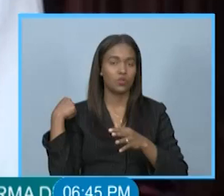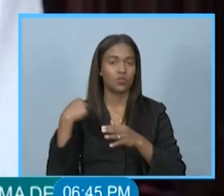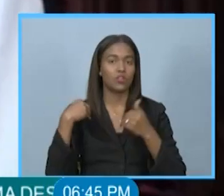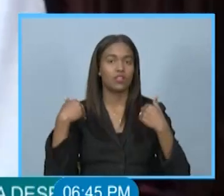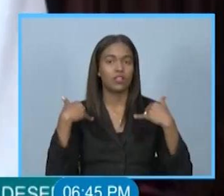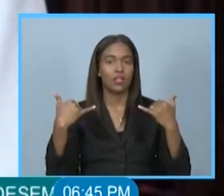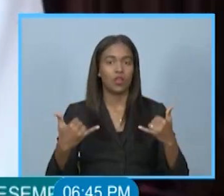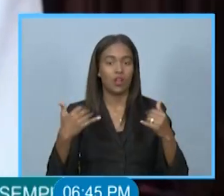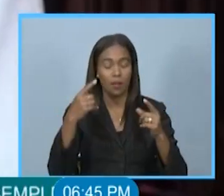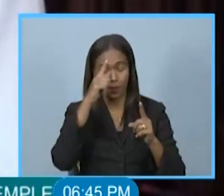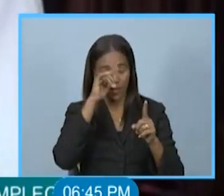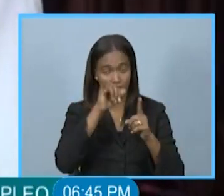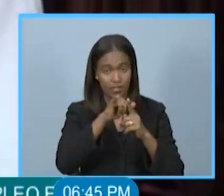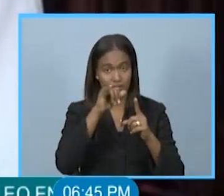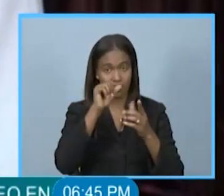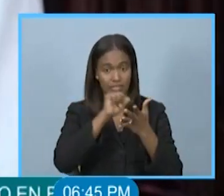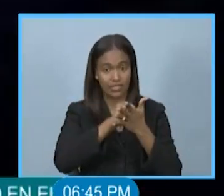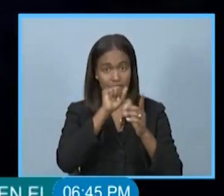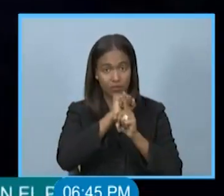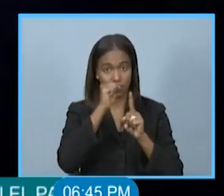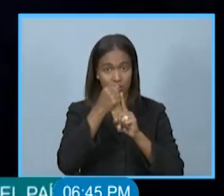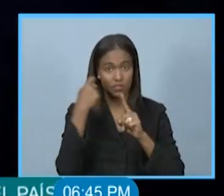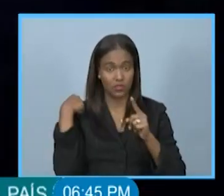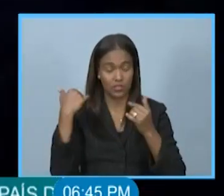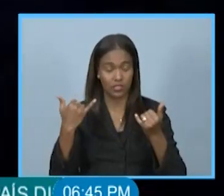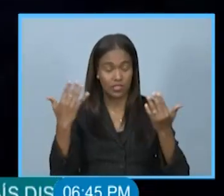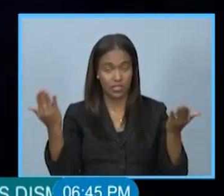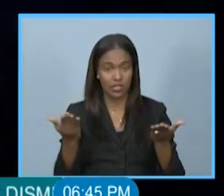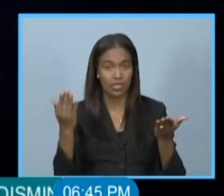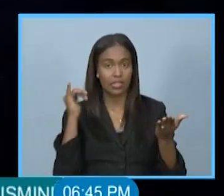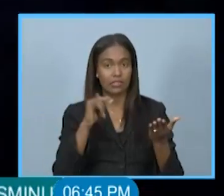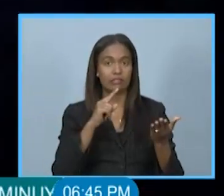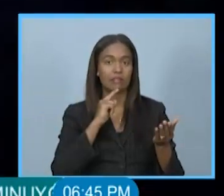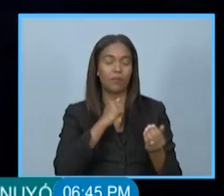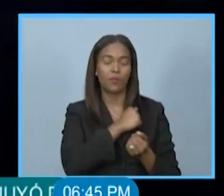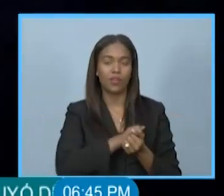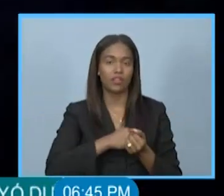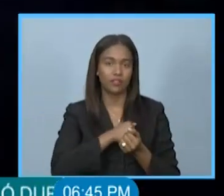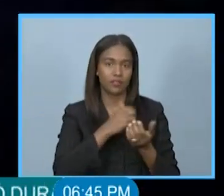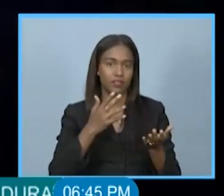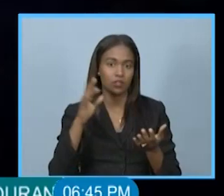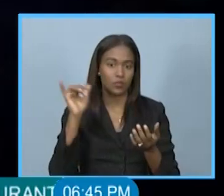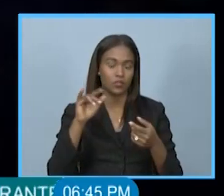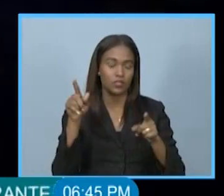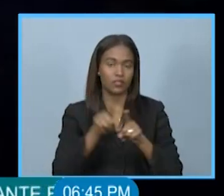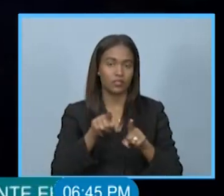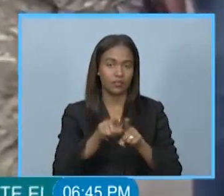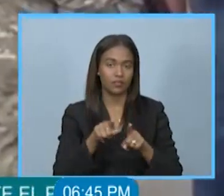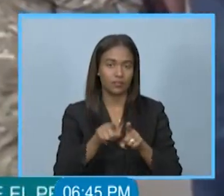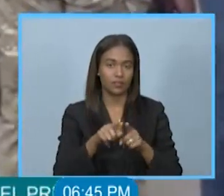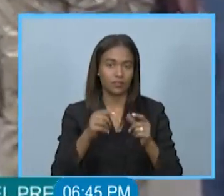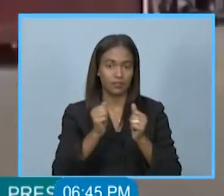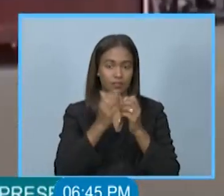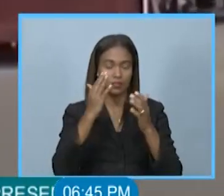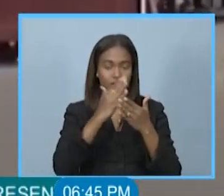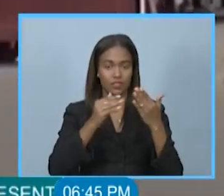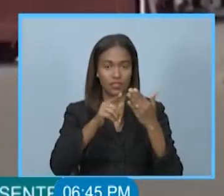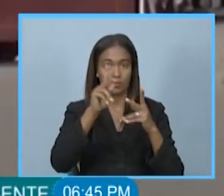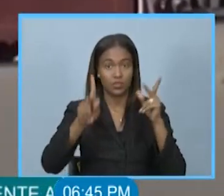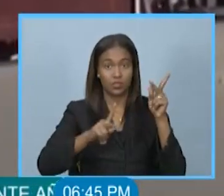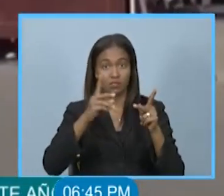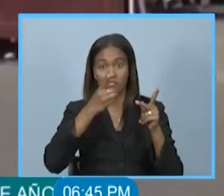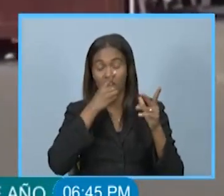frente a una situación como la que estamos pues es muy lamentable Inclusive la gran población de